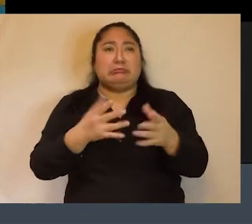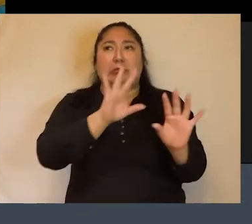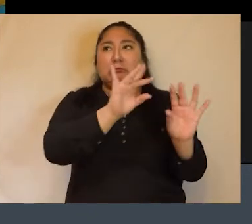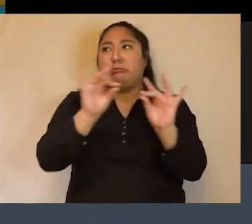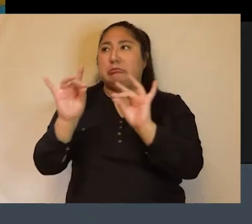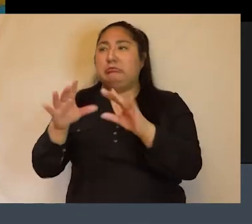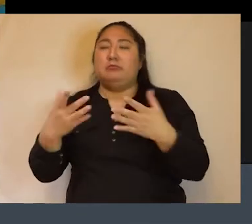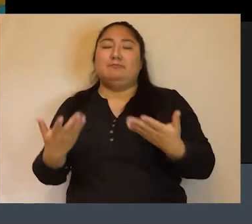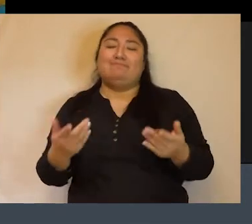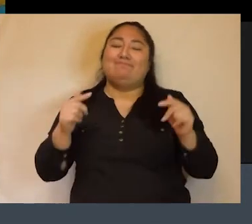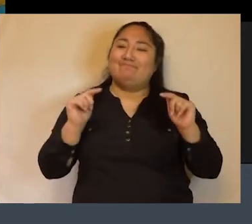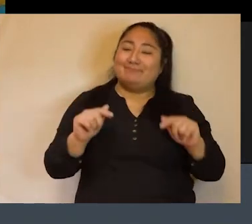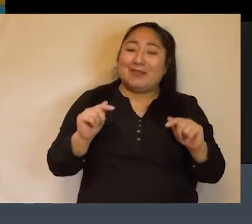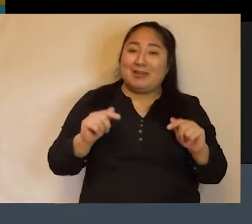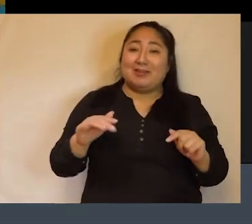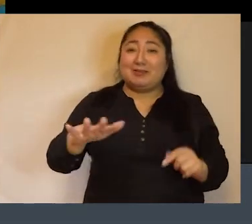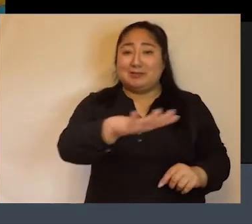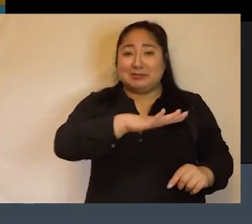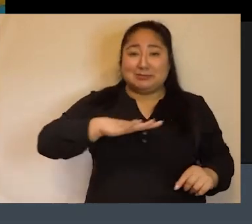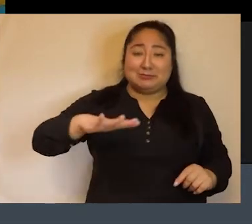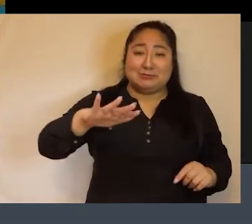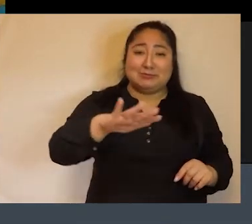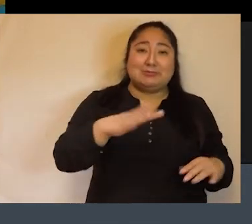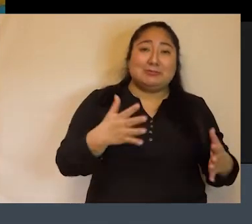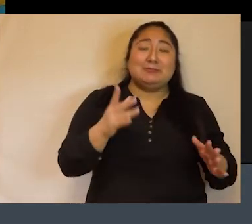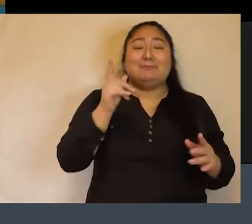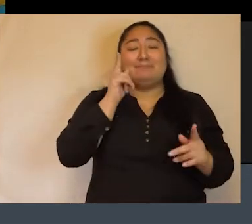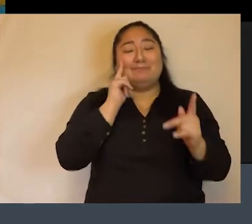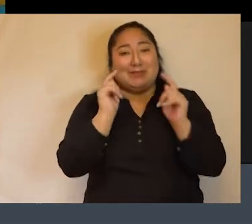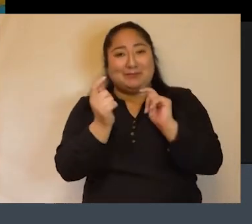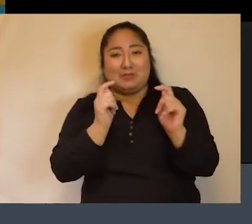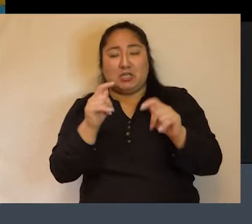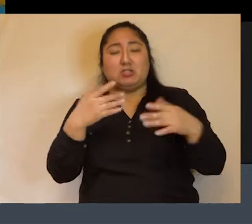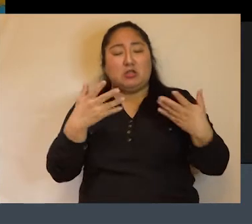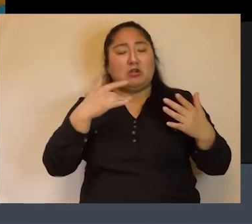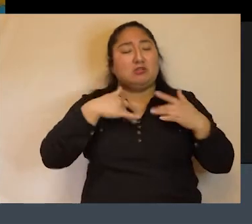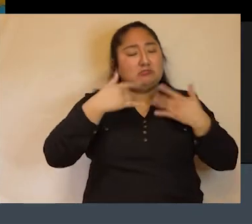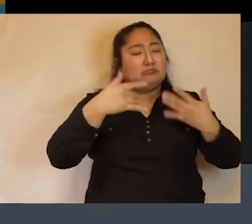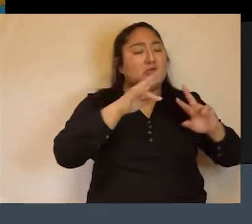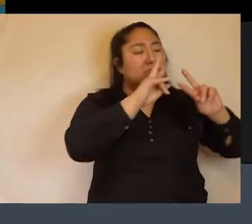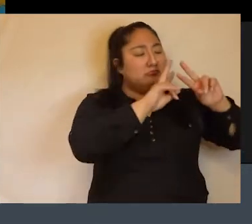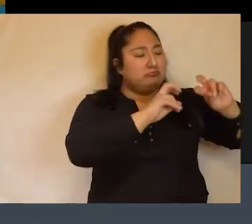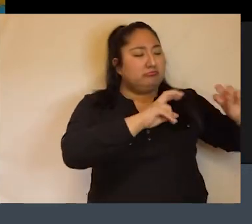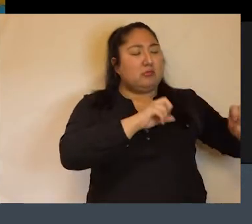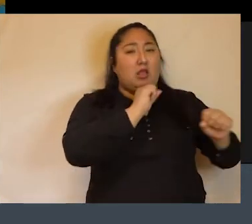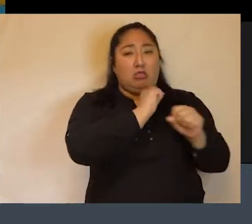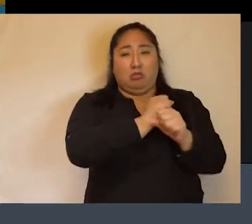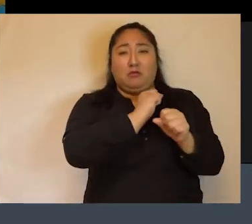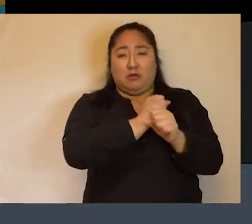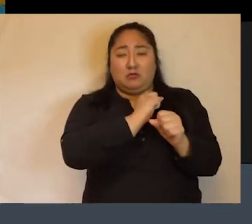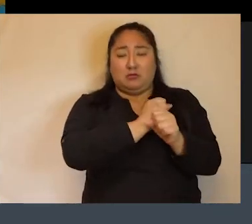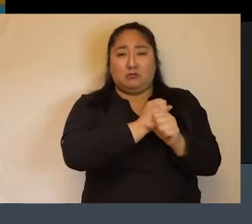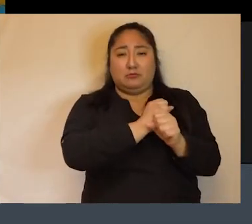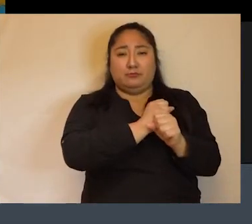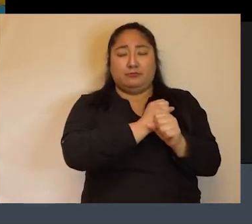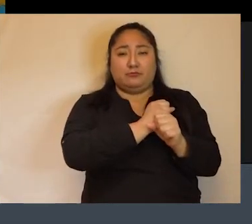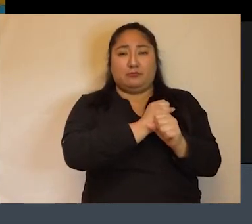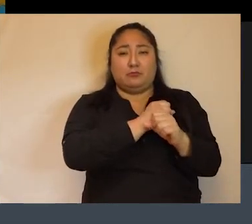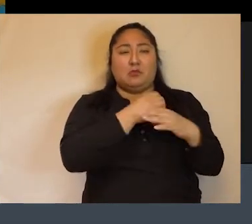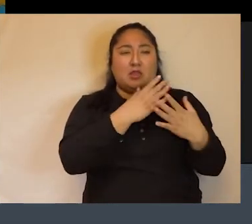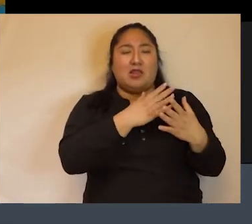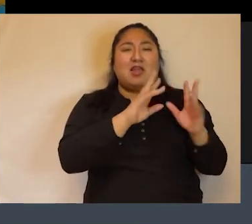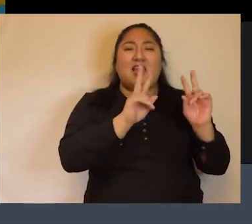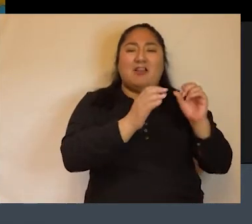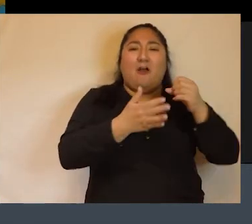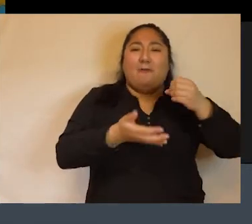desarrollo. Entonces, ahí obviamente tenemos que volver. Y si uno analiza, yo ya he hecho el trabajo de mediano plazo,